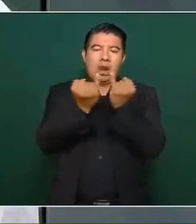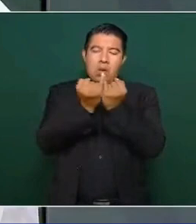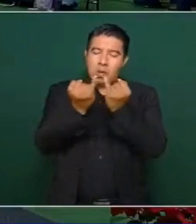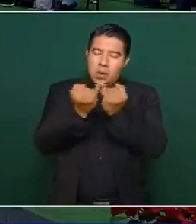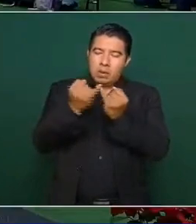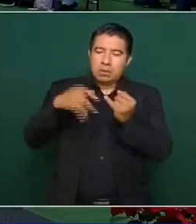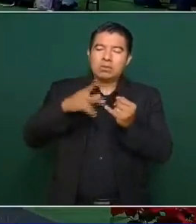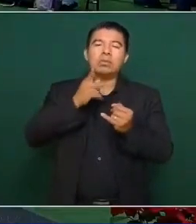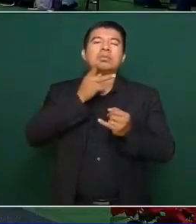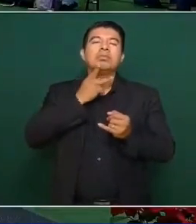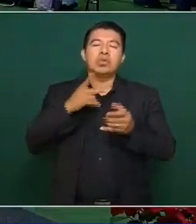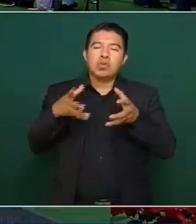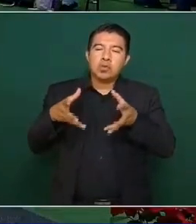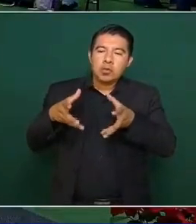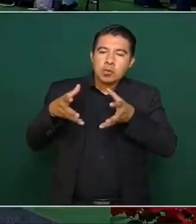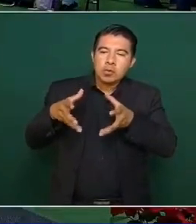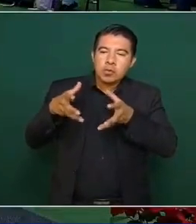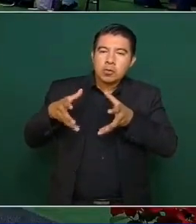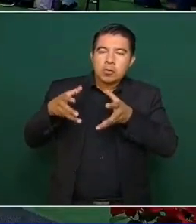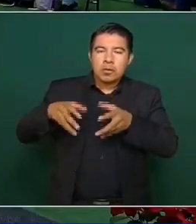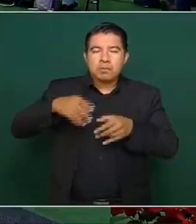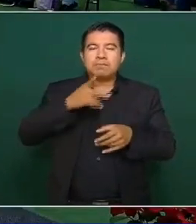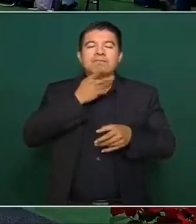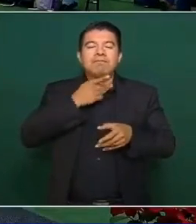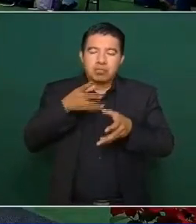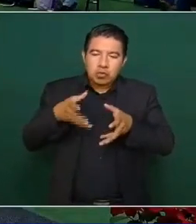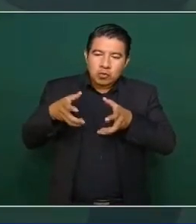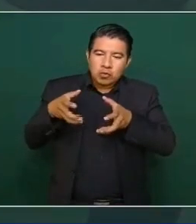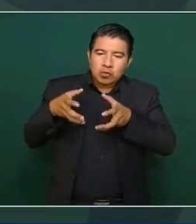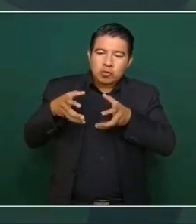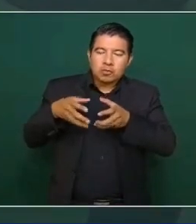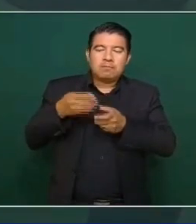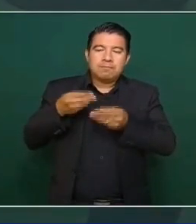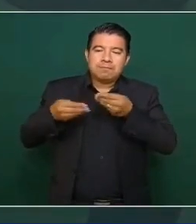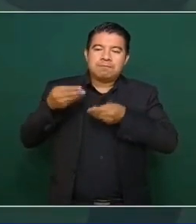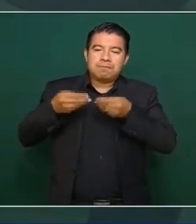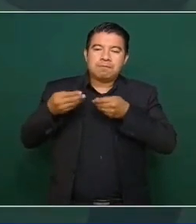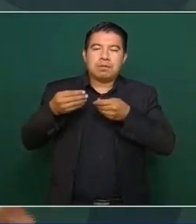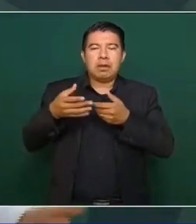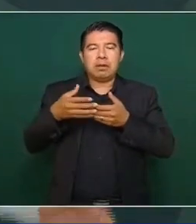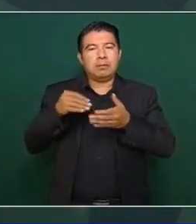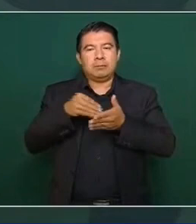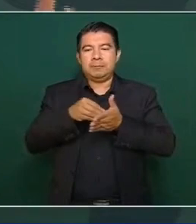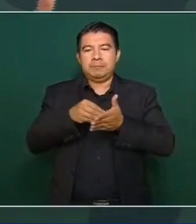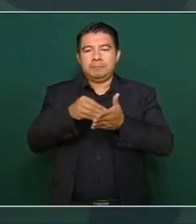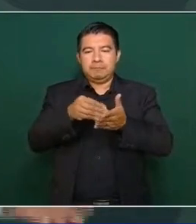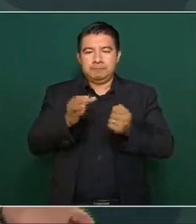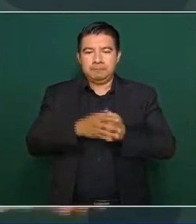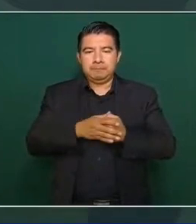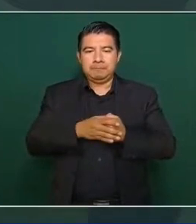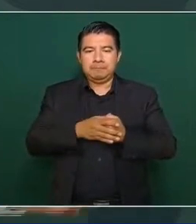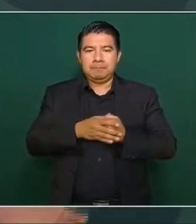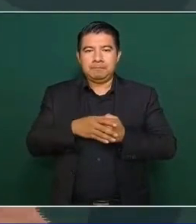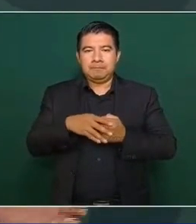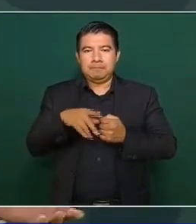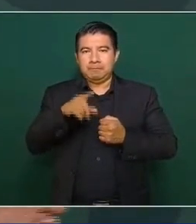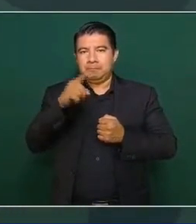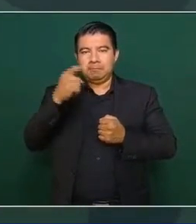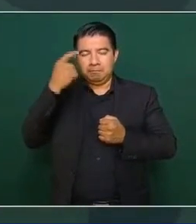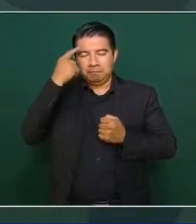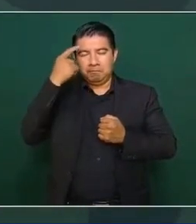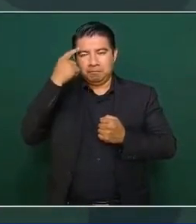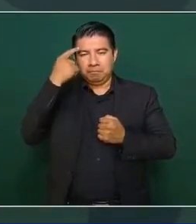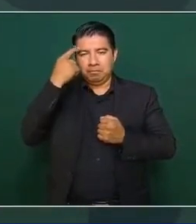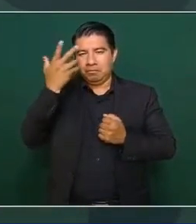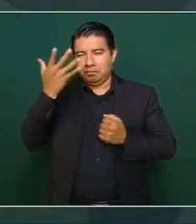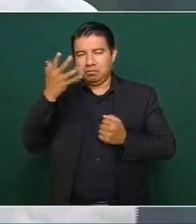extrayeron muchísimo petróleo de Campeche, siguen extrayendo muchísimo petróleo. Ahora, imagínense lo que es